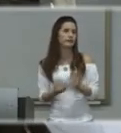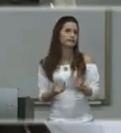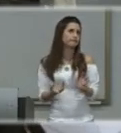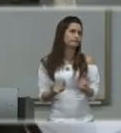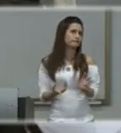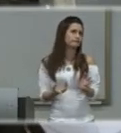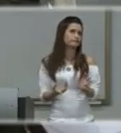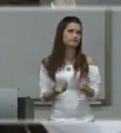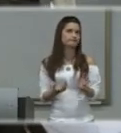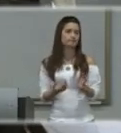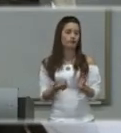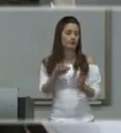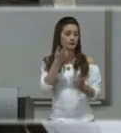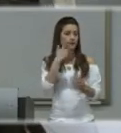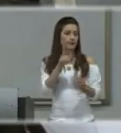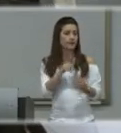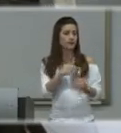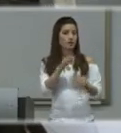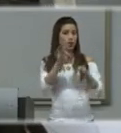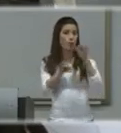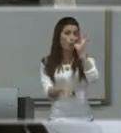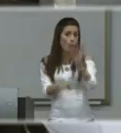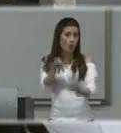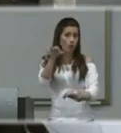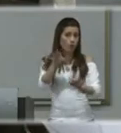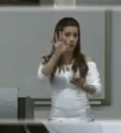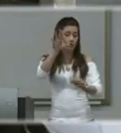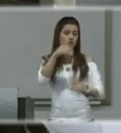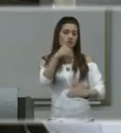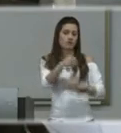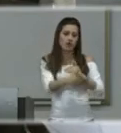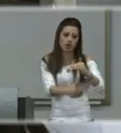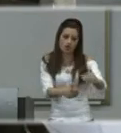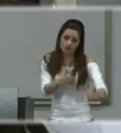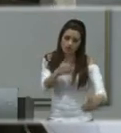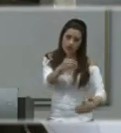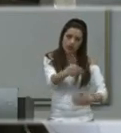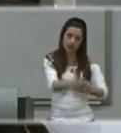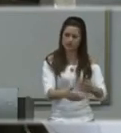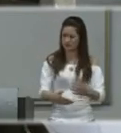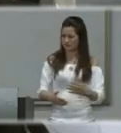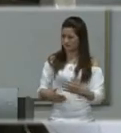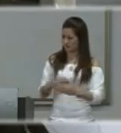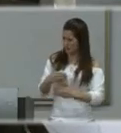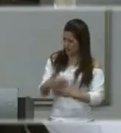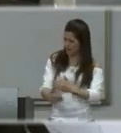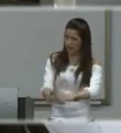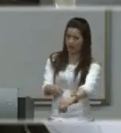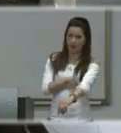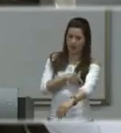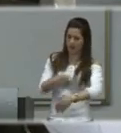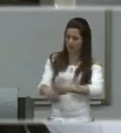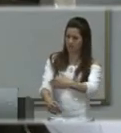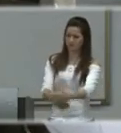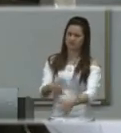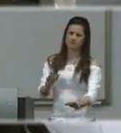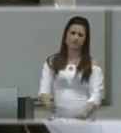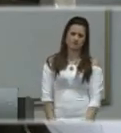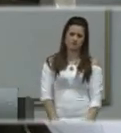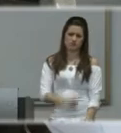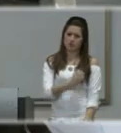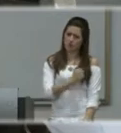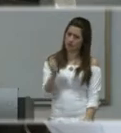ese gran procedimiento jurídico y absurdo, bastante absurdo, que en caso